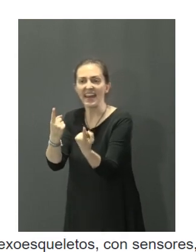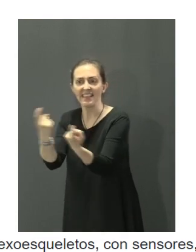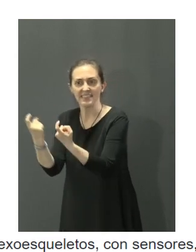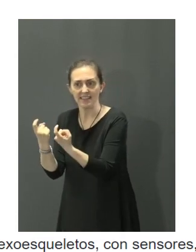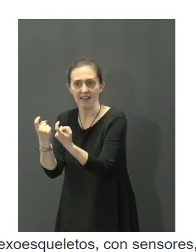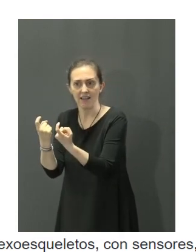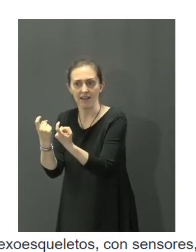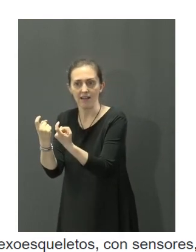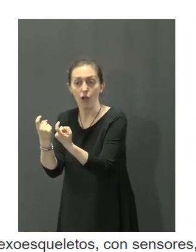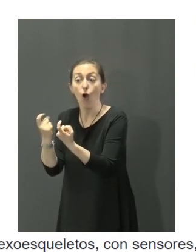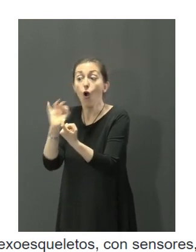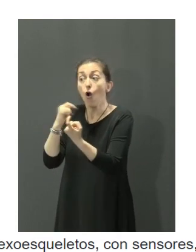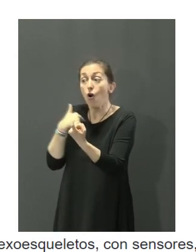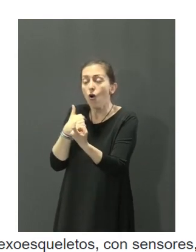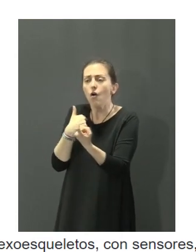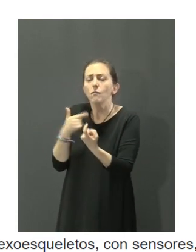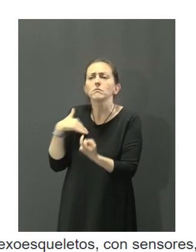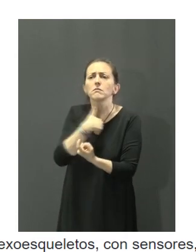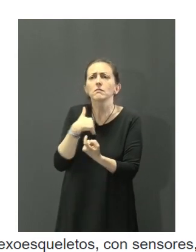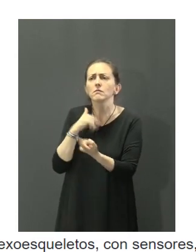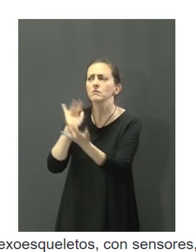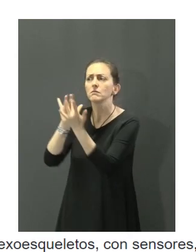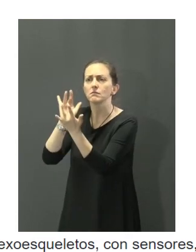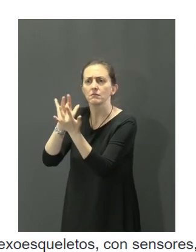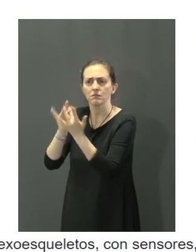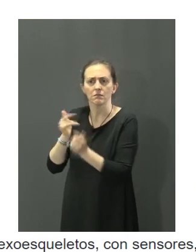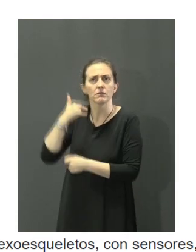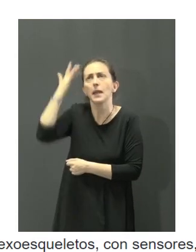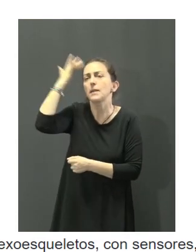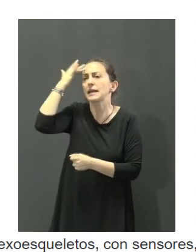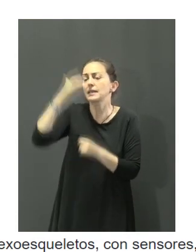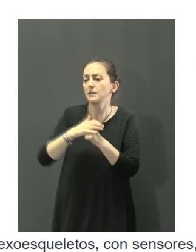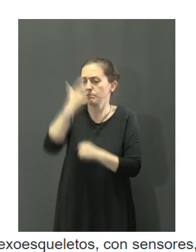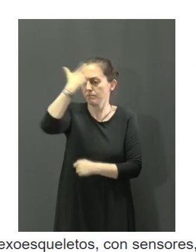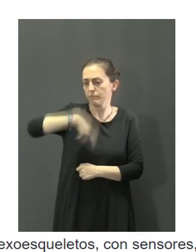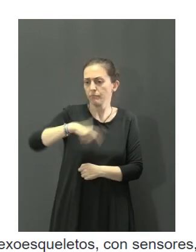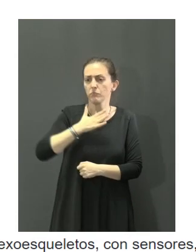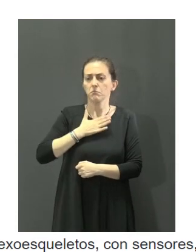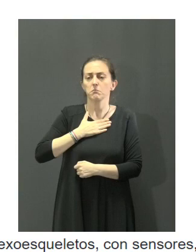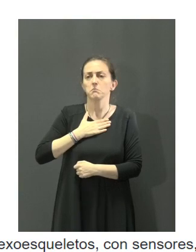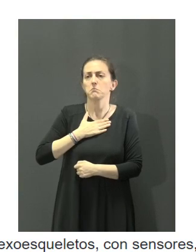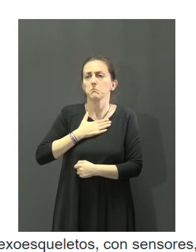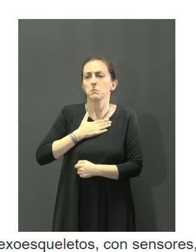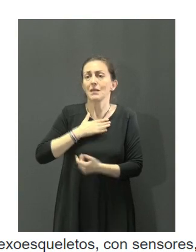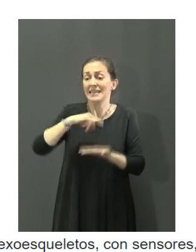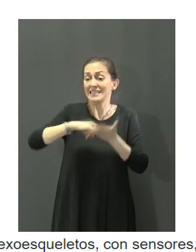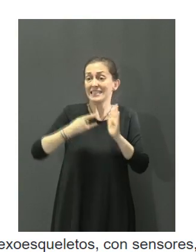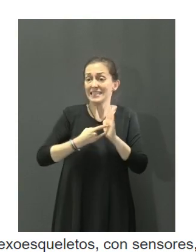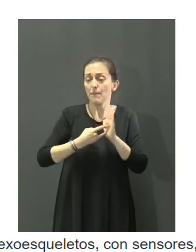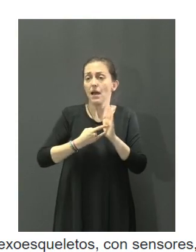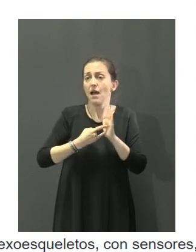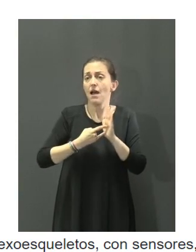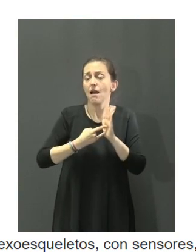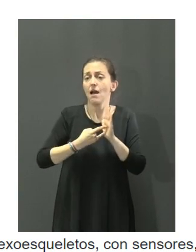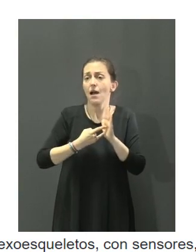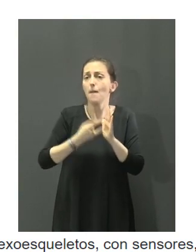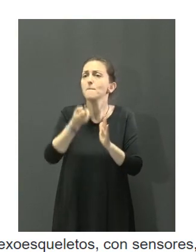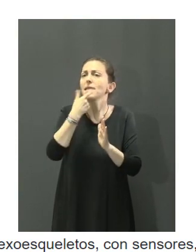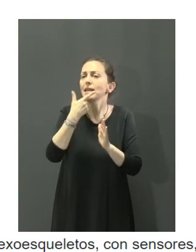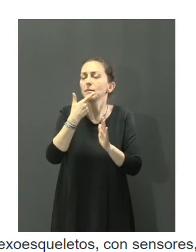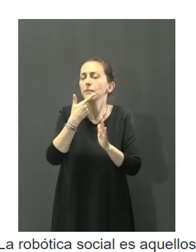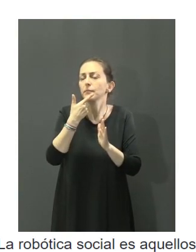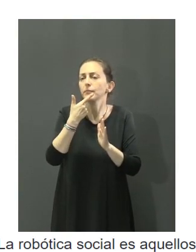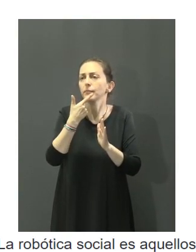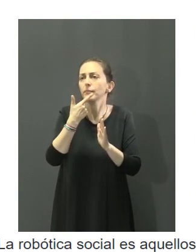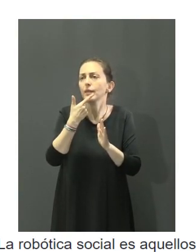su labor principal es interactuar con las personas. Por ejemplo, un ejemplo sería, si yo tengo un sistema que diagnostica médicamente, no